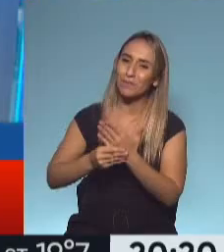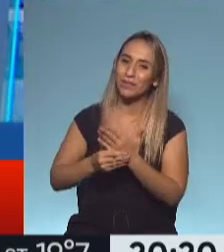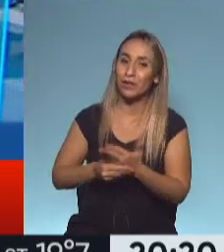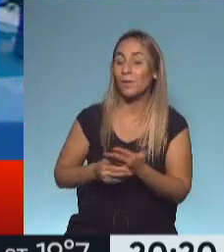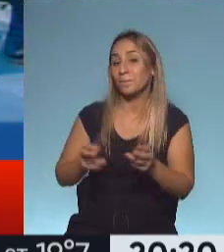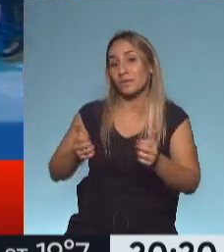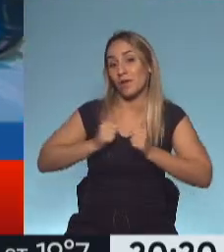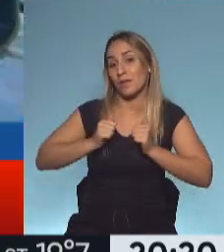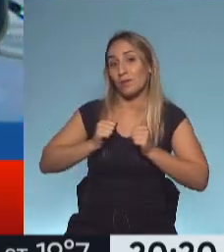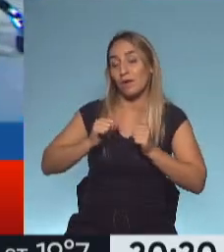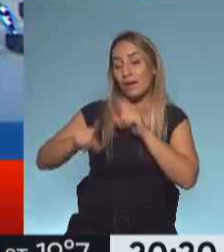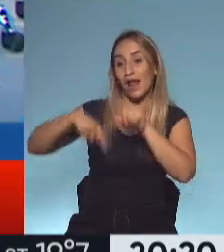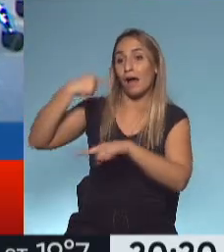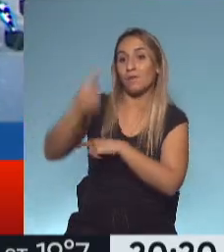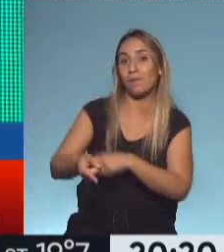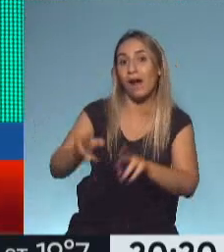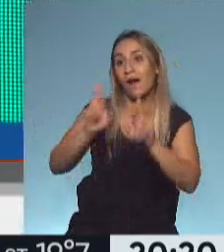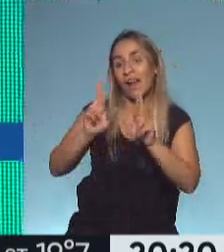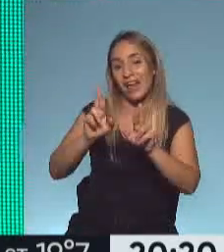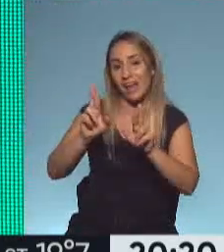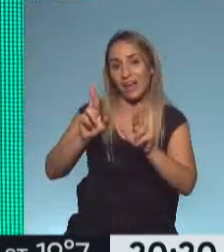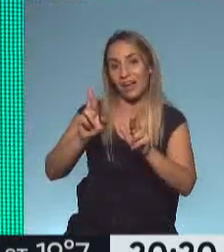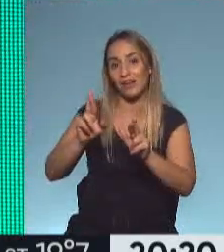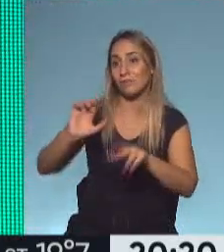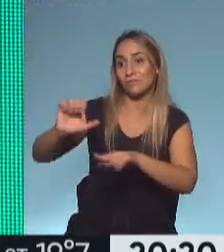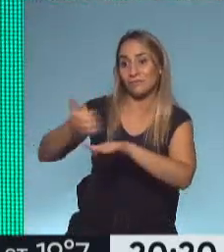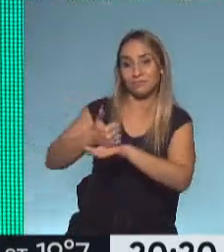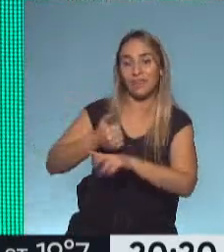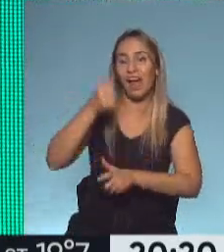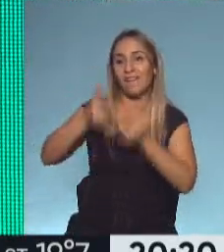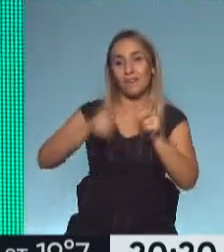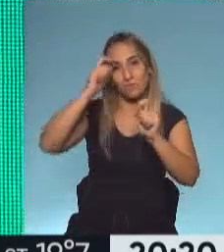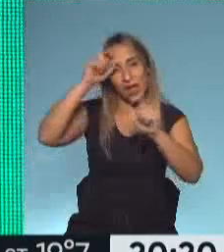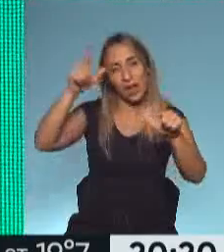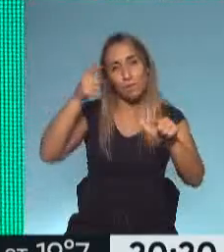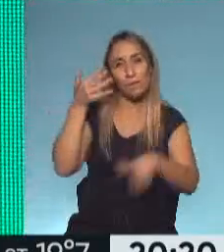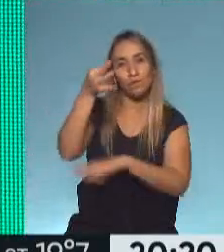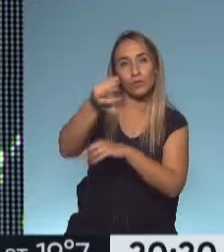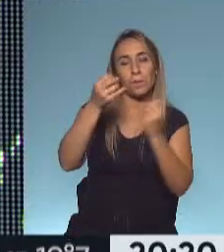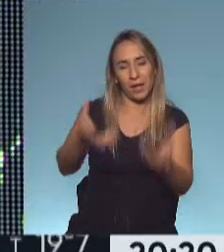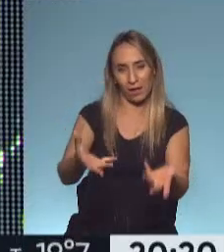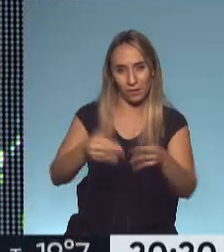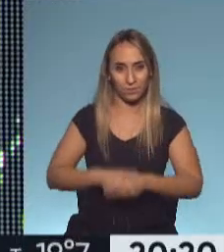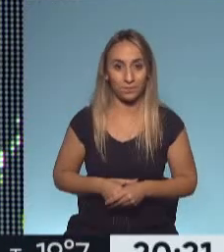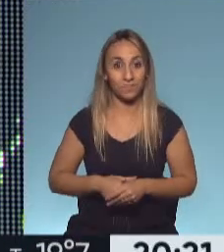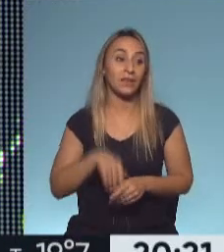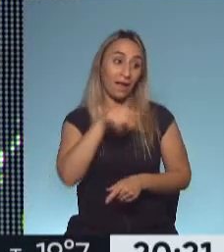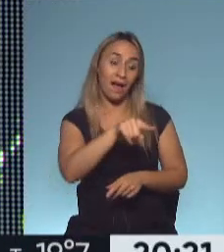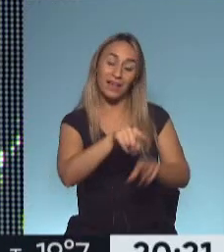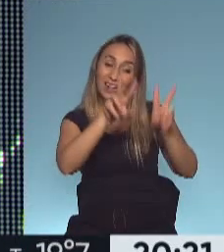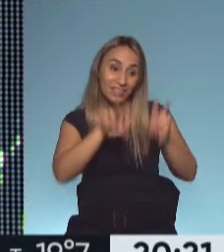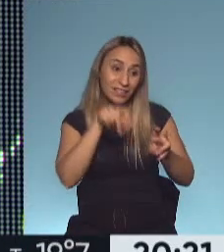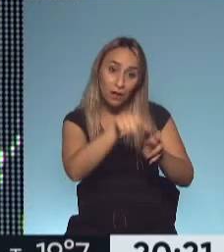Esperemos la próxima vez que haya algunos números que nos permitan imaginarnos un futuro mejor. Sí, ahí el tema es el precio de los alimentos.